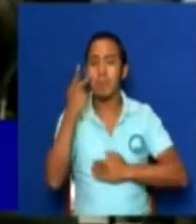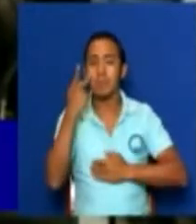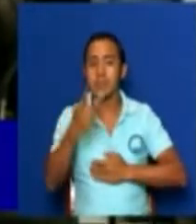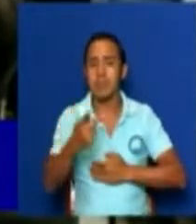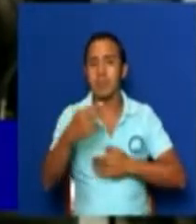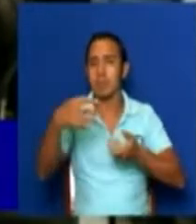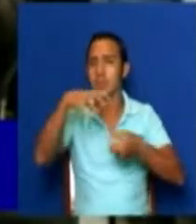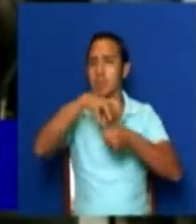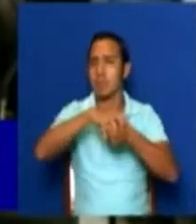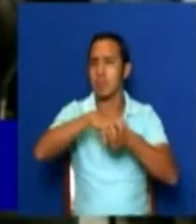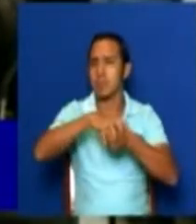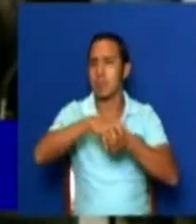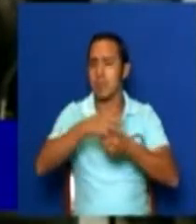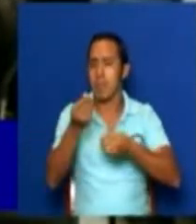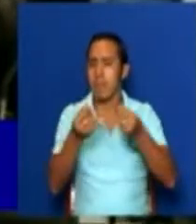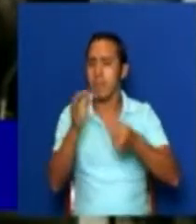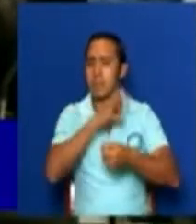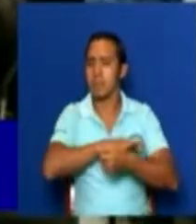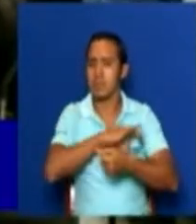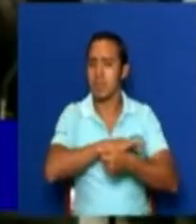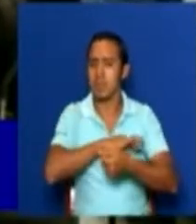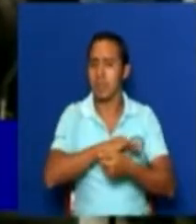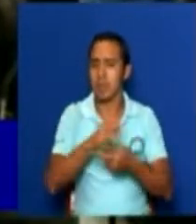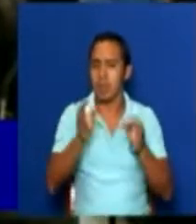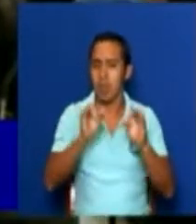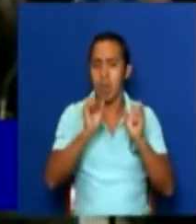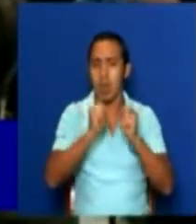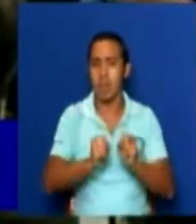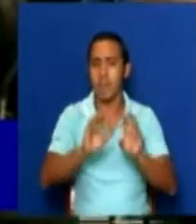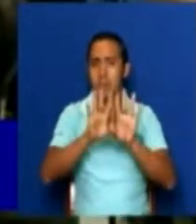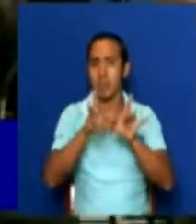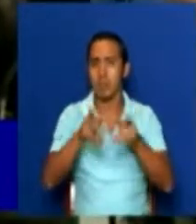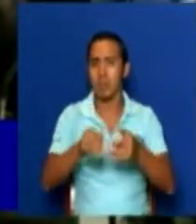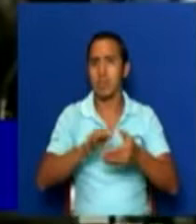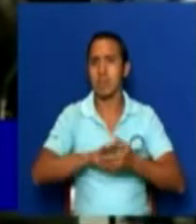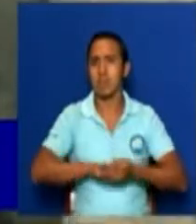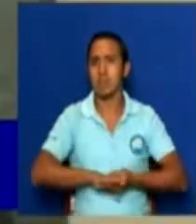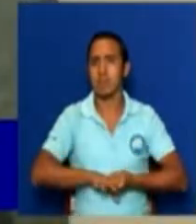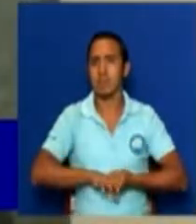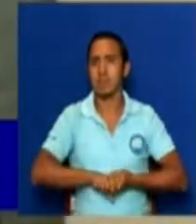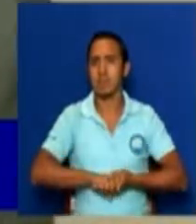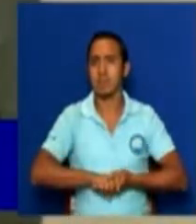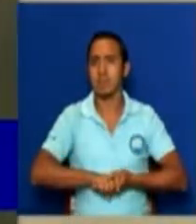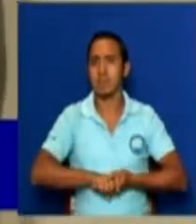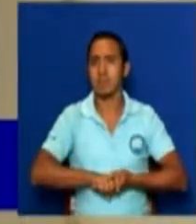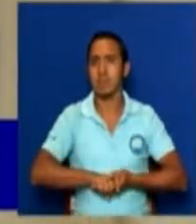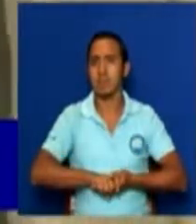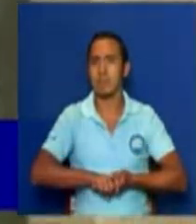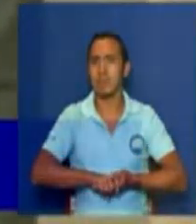la situación de la remuneración en el empleo a hombres y mujeres.